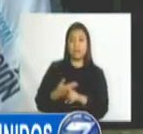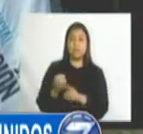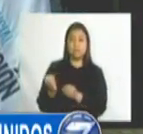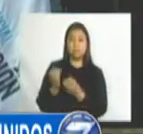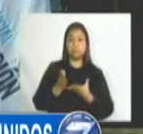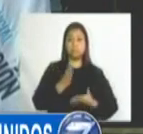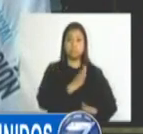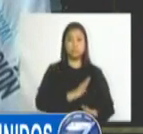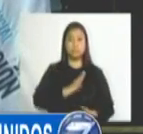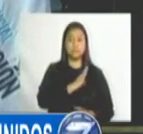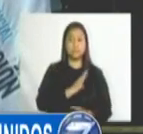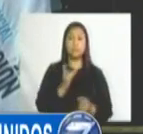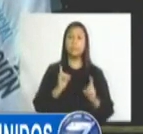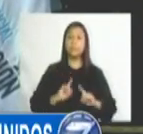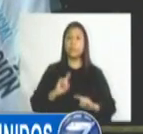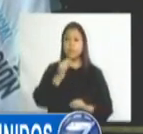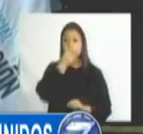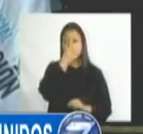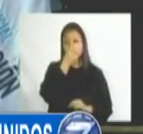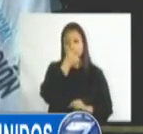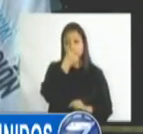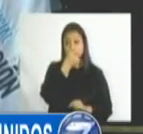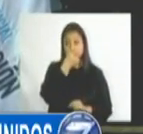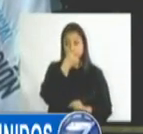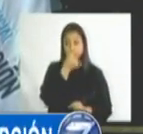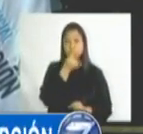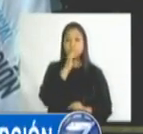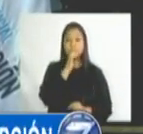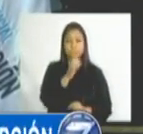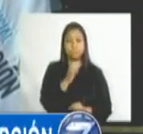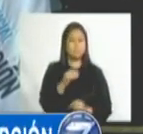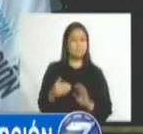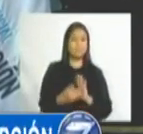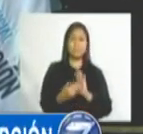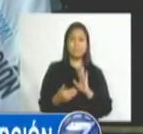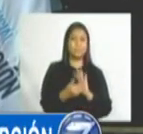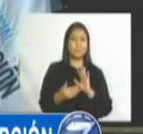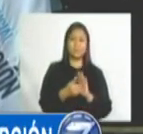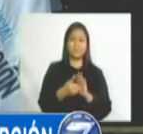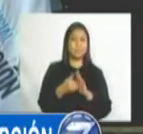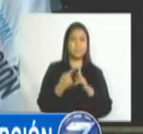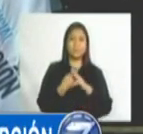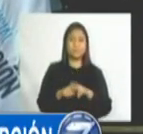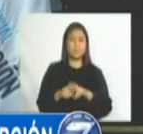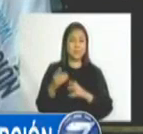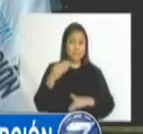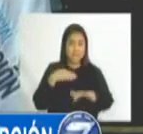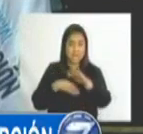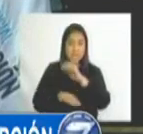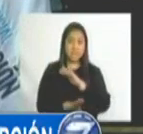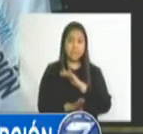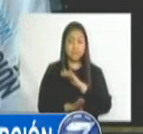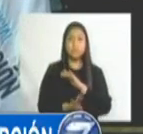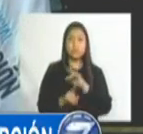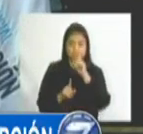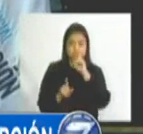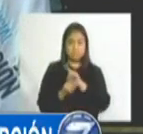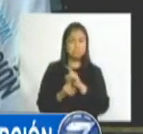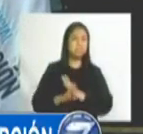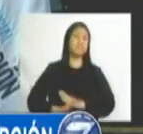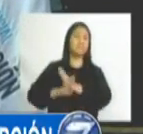bienestar. Pero la corrupción es un mal que socava desde adentro y impide la